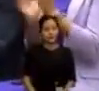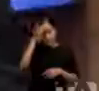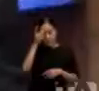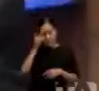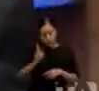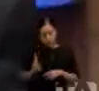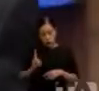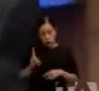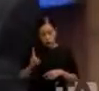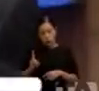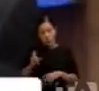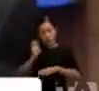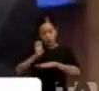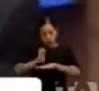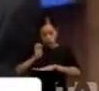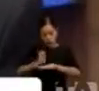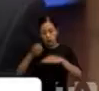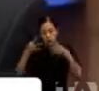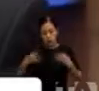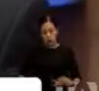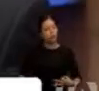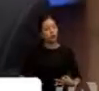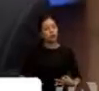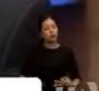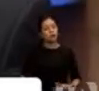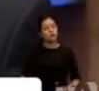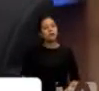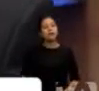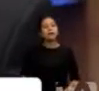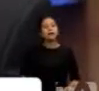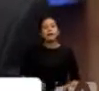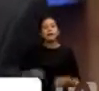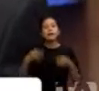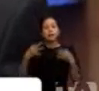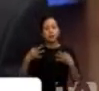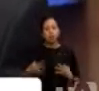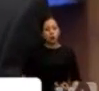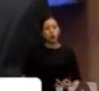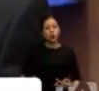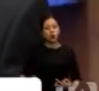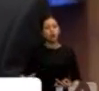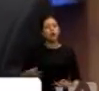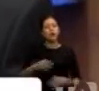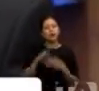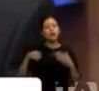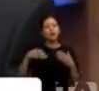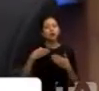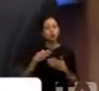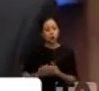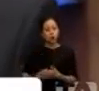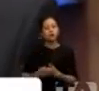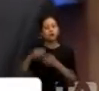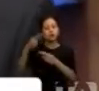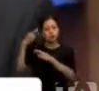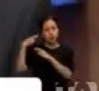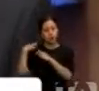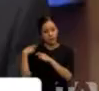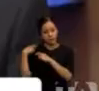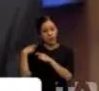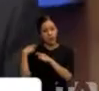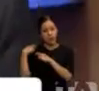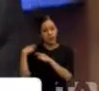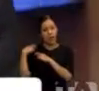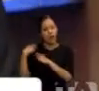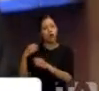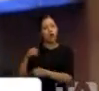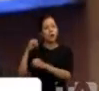propia bancada. Tengan la certeza que lo haremos con altura y con la absoluta responsabilidad que este proceso demanda. Desde